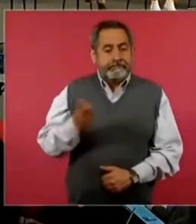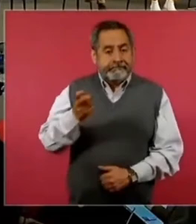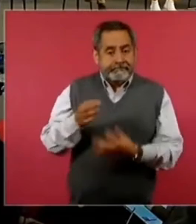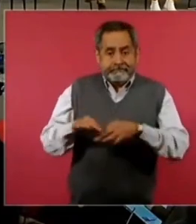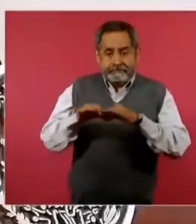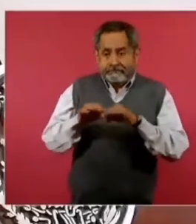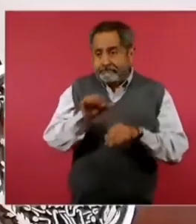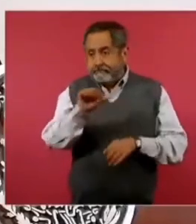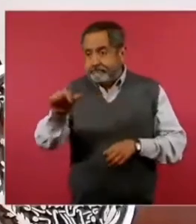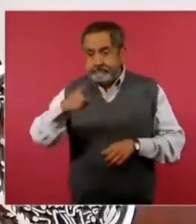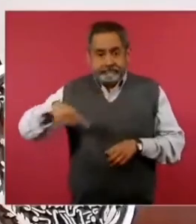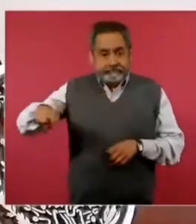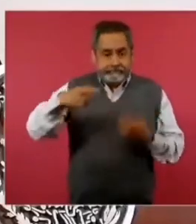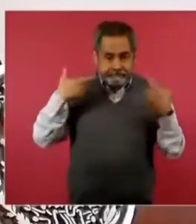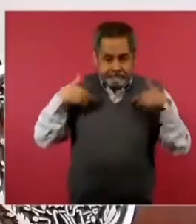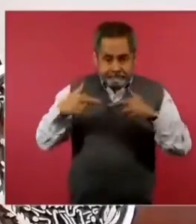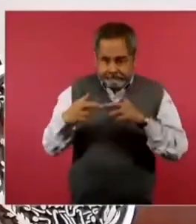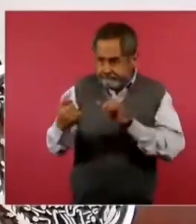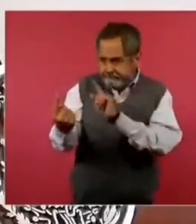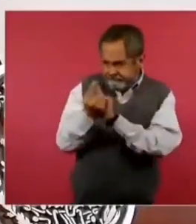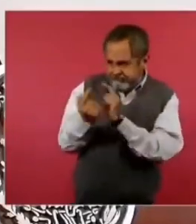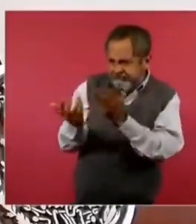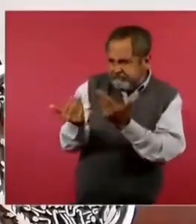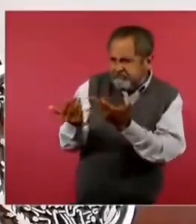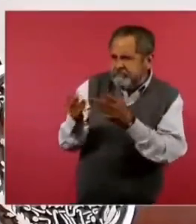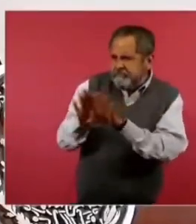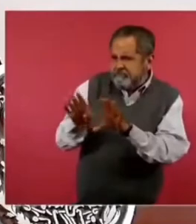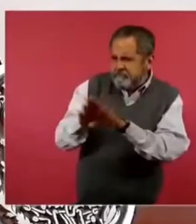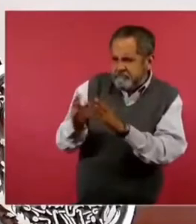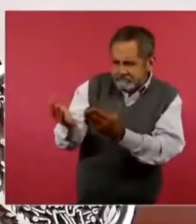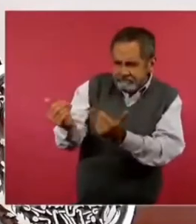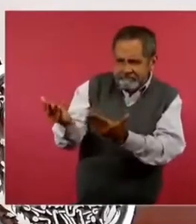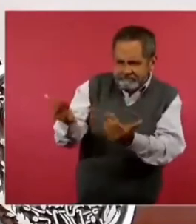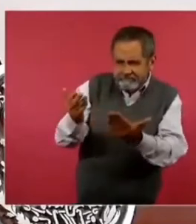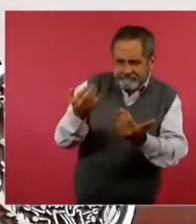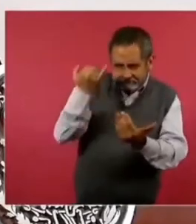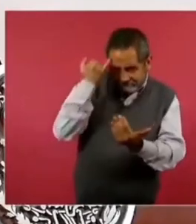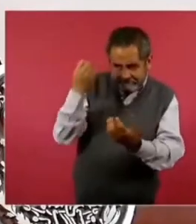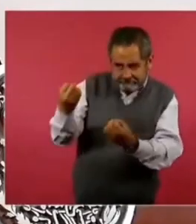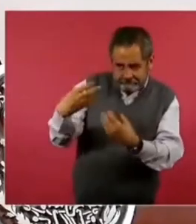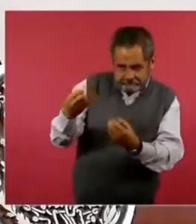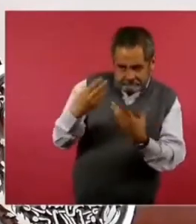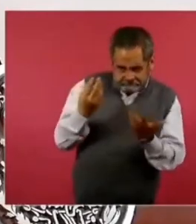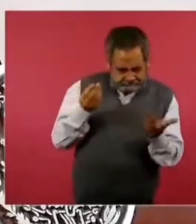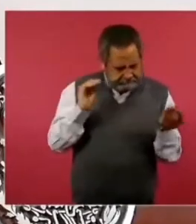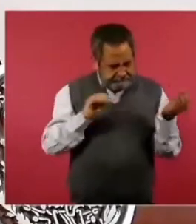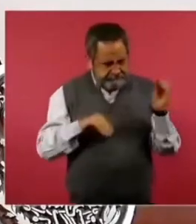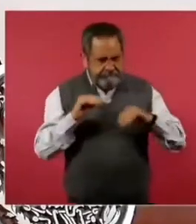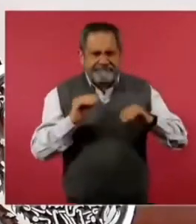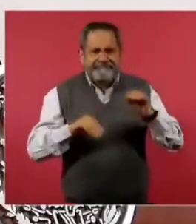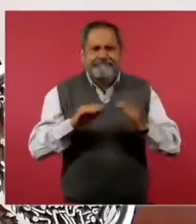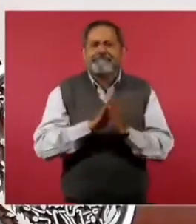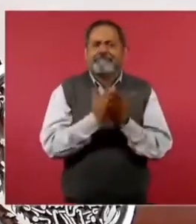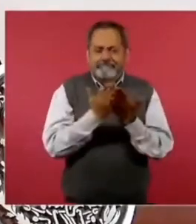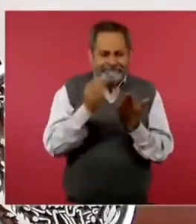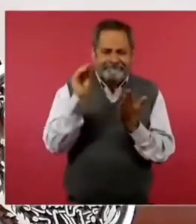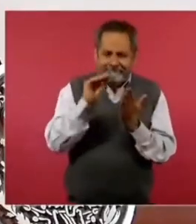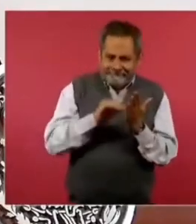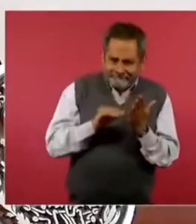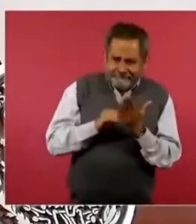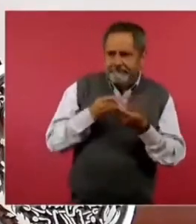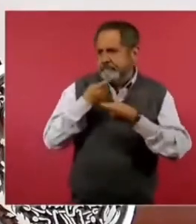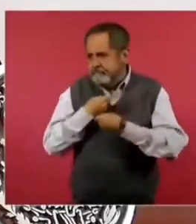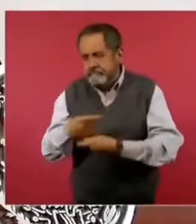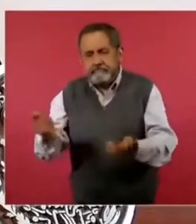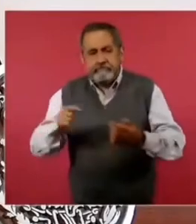libros. Y hemos podido ver en lo que va de este ciclo escolar cómo las maestras y los maestros, los